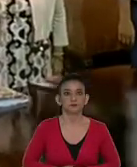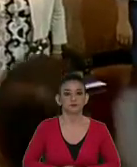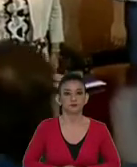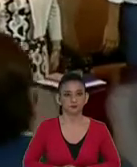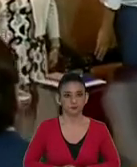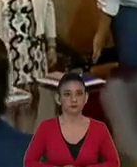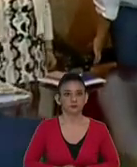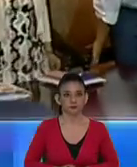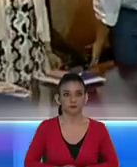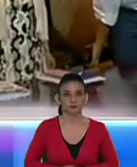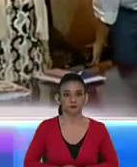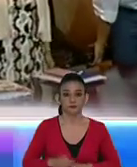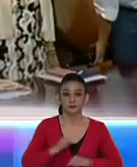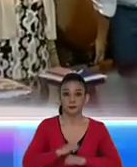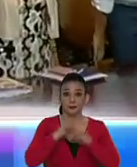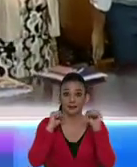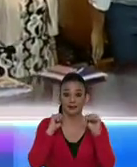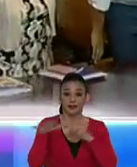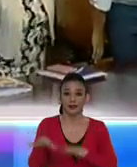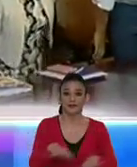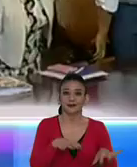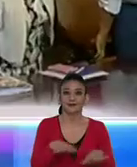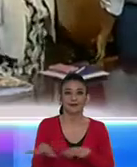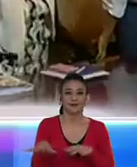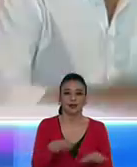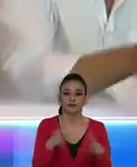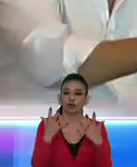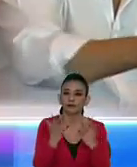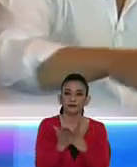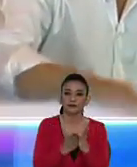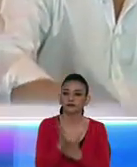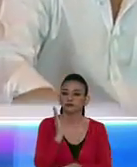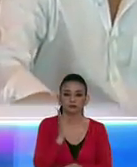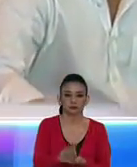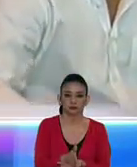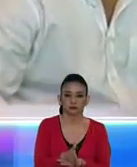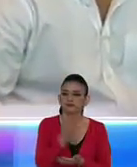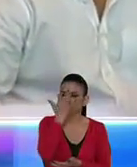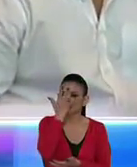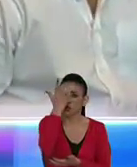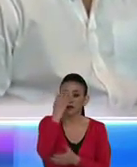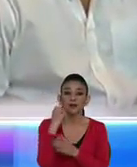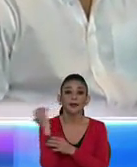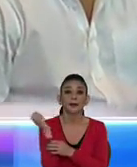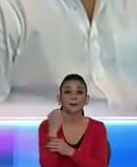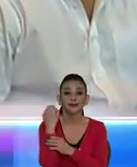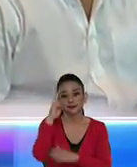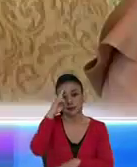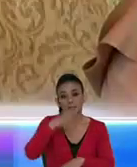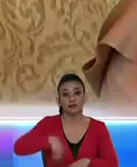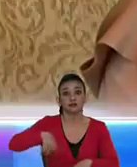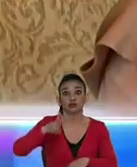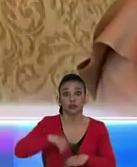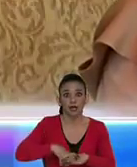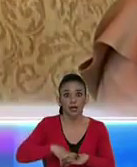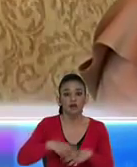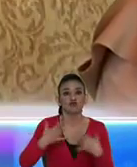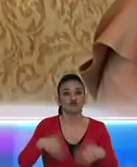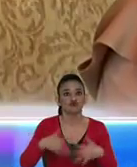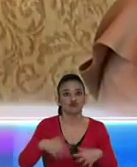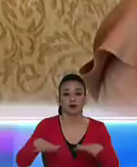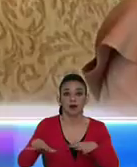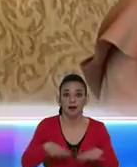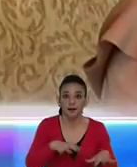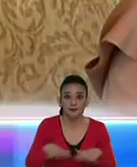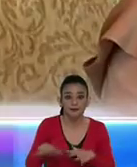Temprano había cancelado actividades de obras y servicios porque la emergencia nacional alteró todas las agendas.